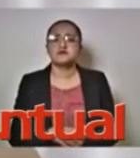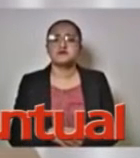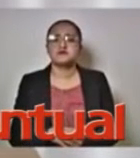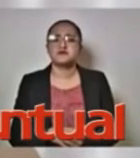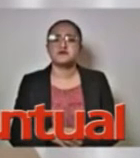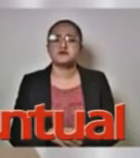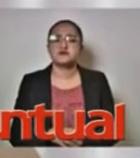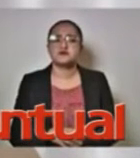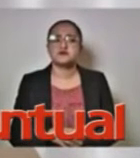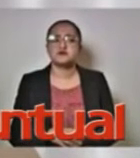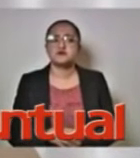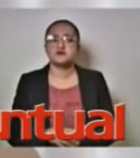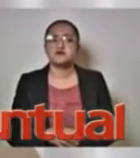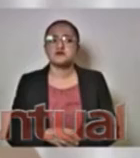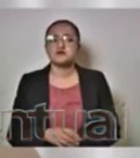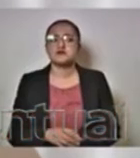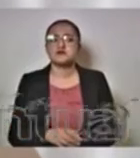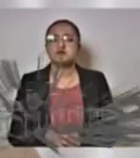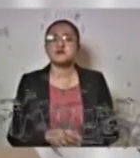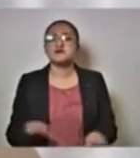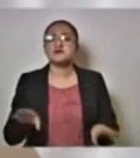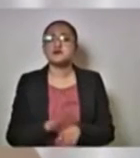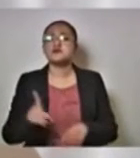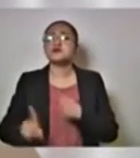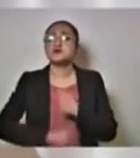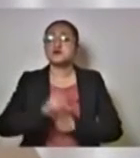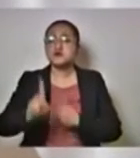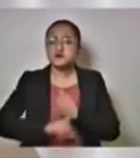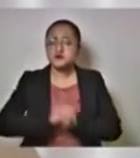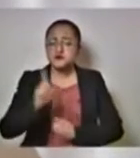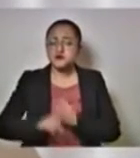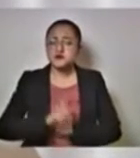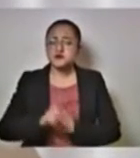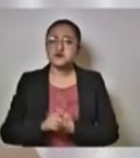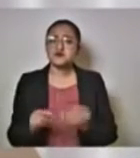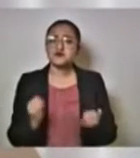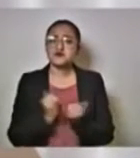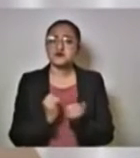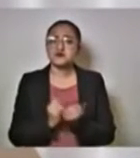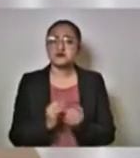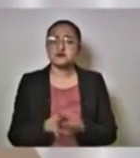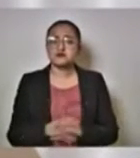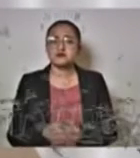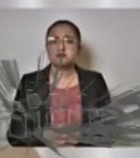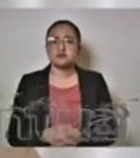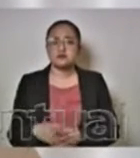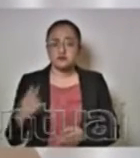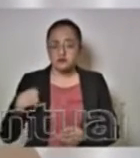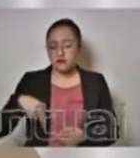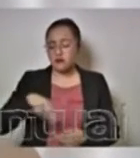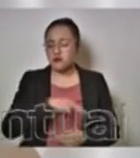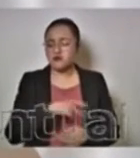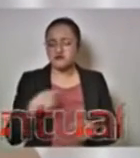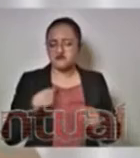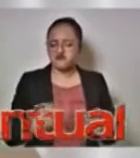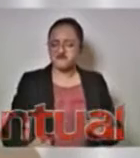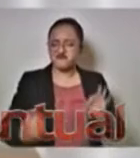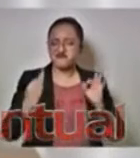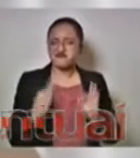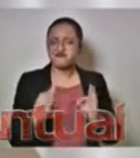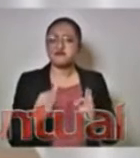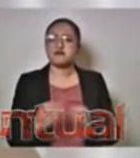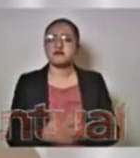salón como este el problema no no no no y nosotros aquí lo enfrentamos